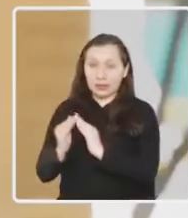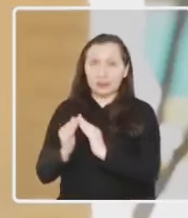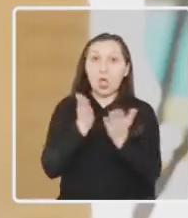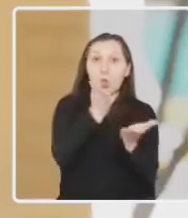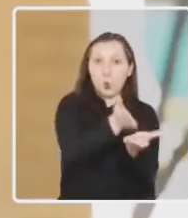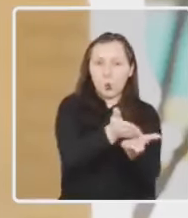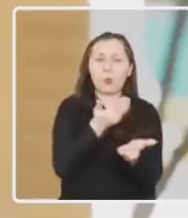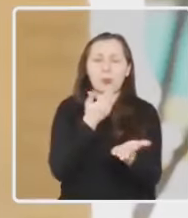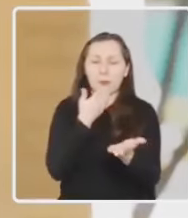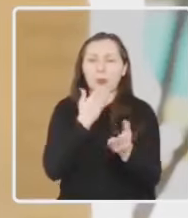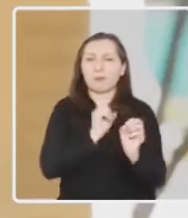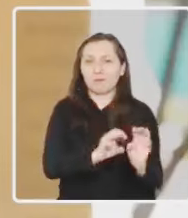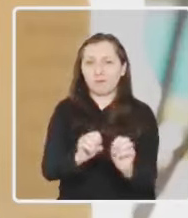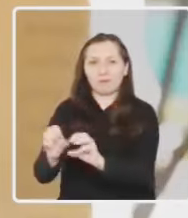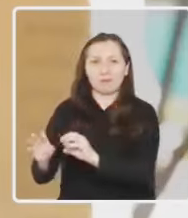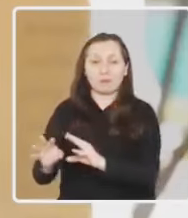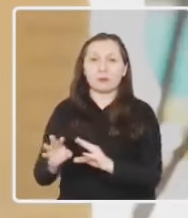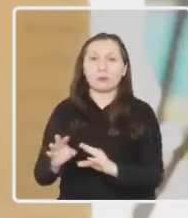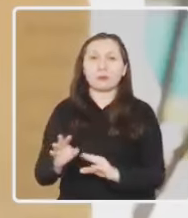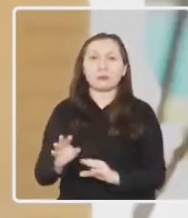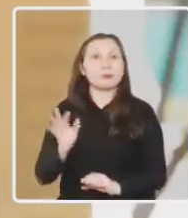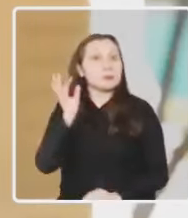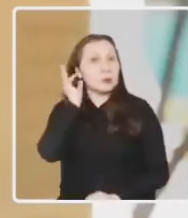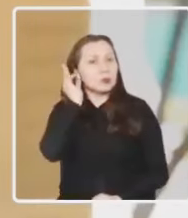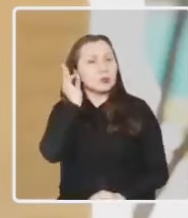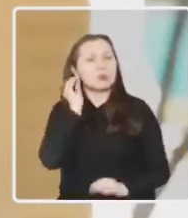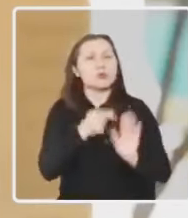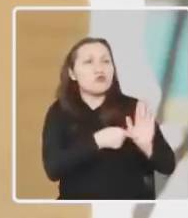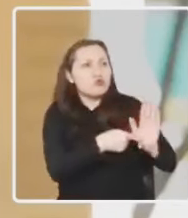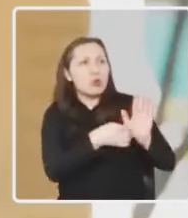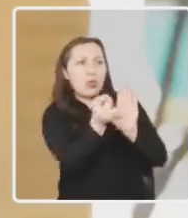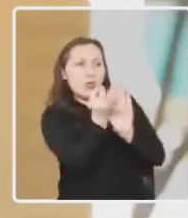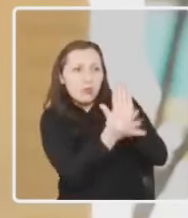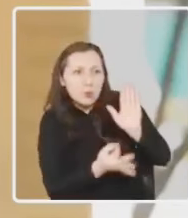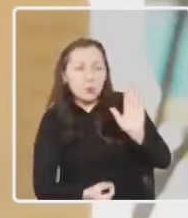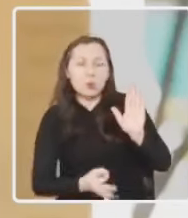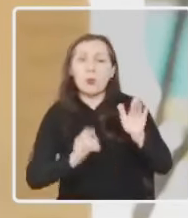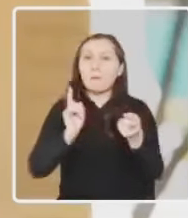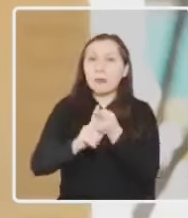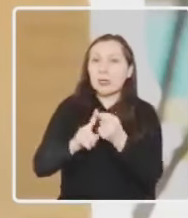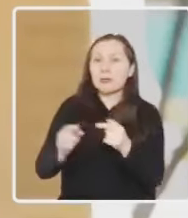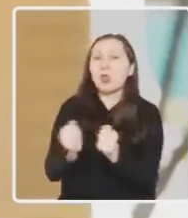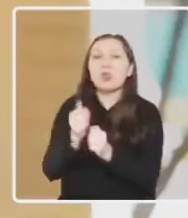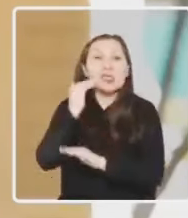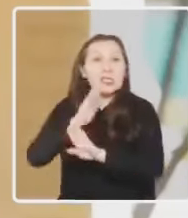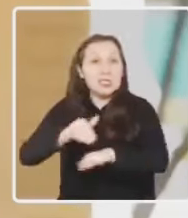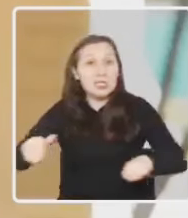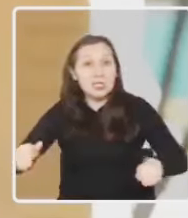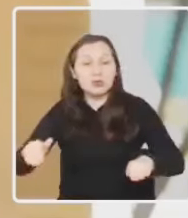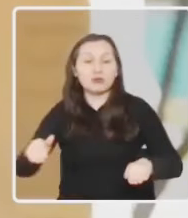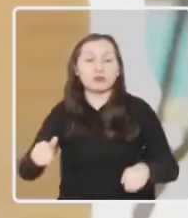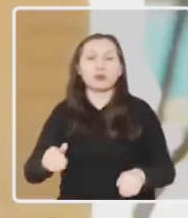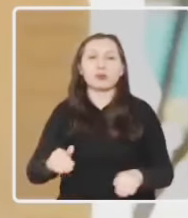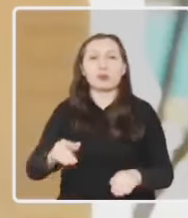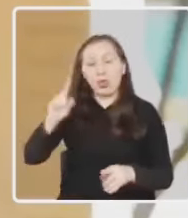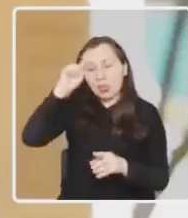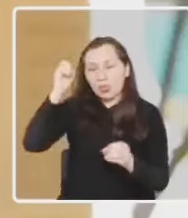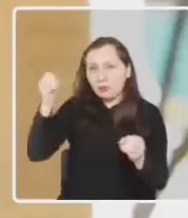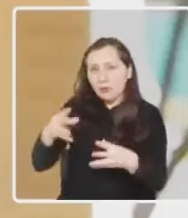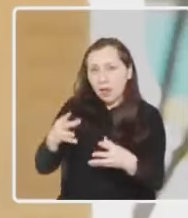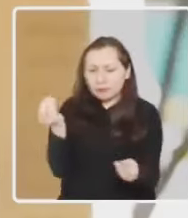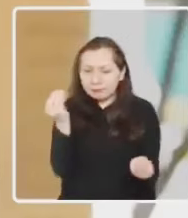en la escuela. Y lo hizo con dibujos, participando con niños y niñas, con invención,